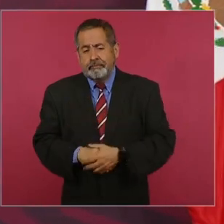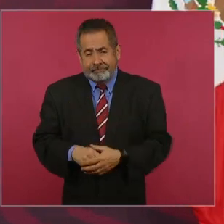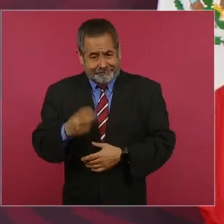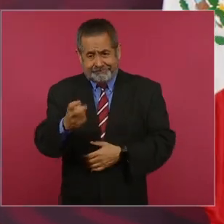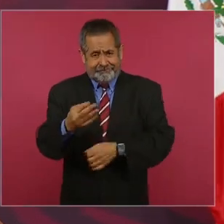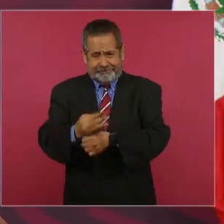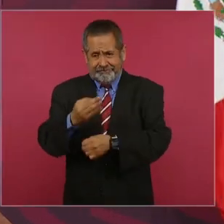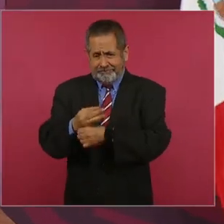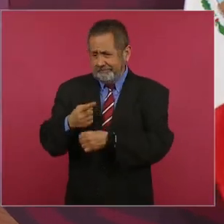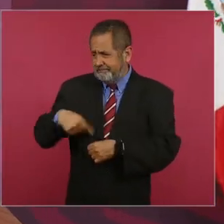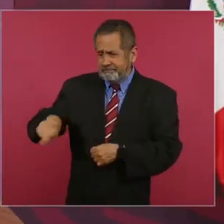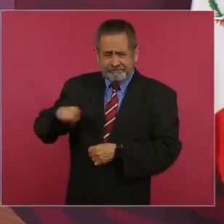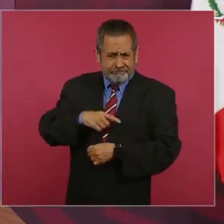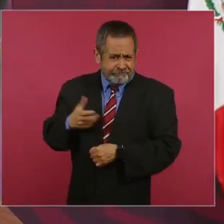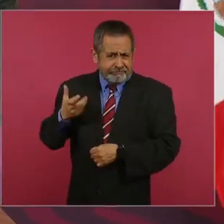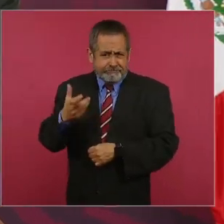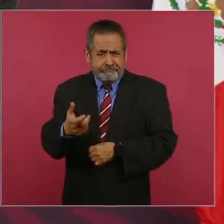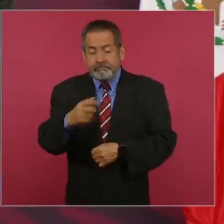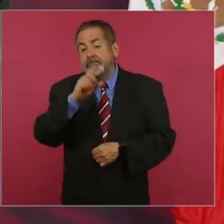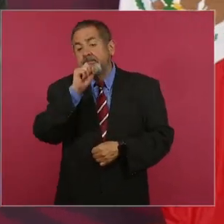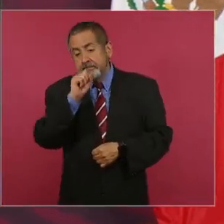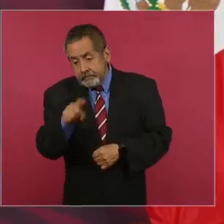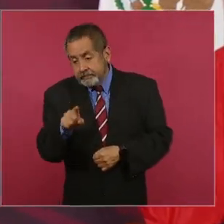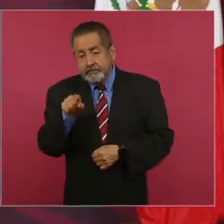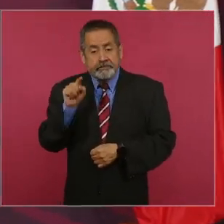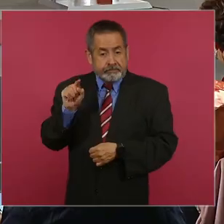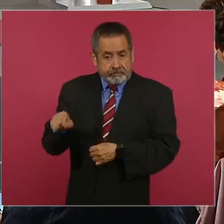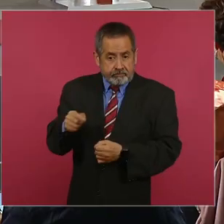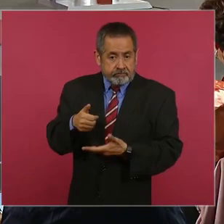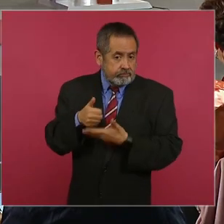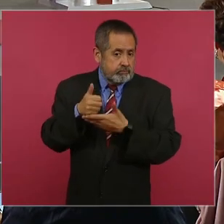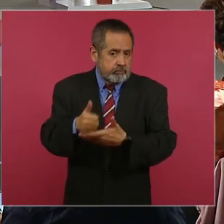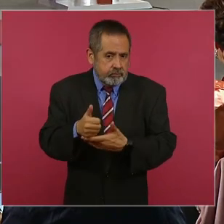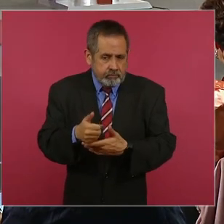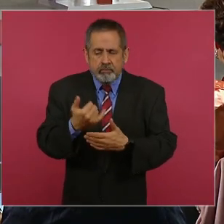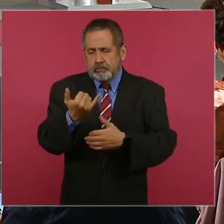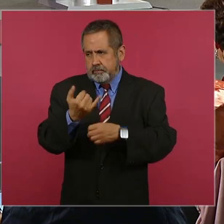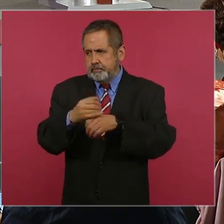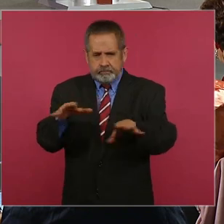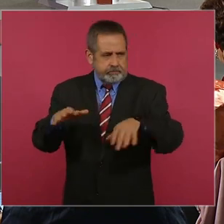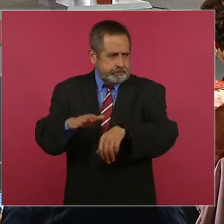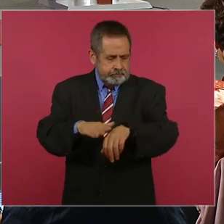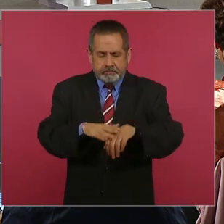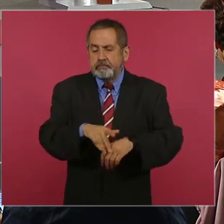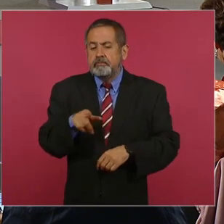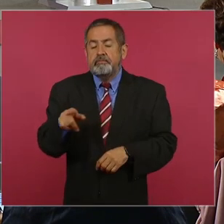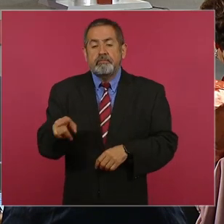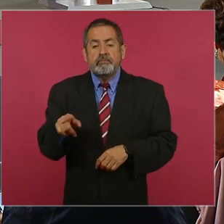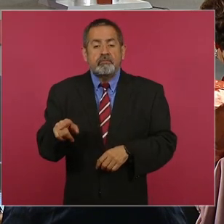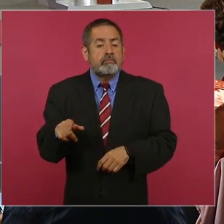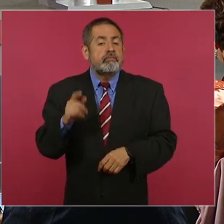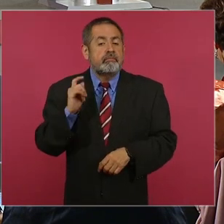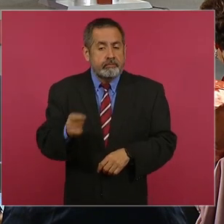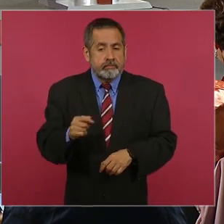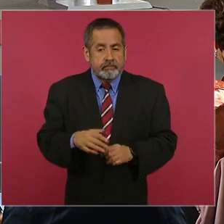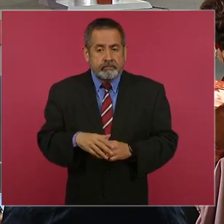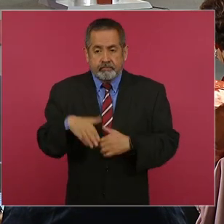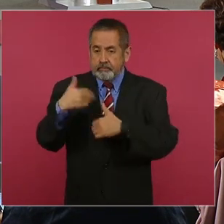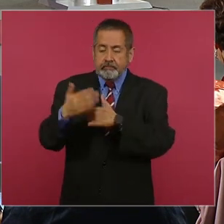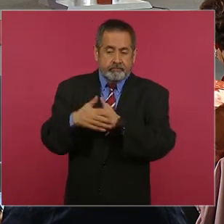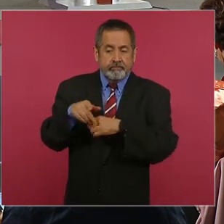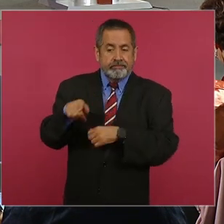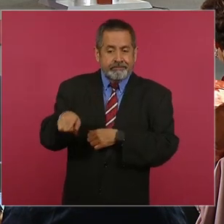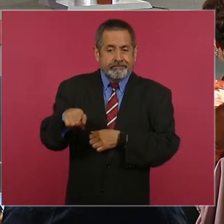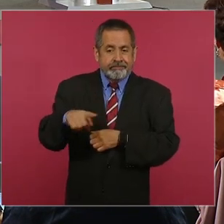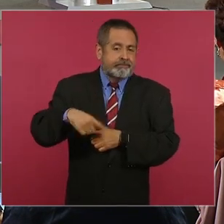además ya están ayudando y eso también es una información porque se va a renovar